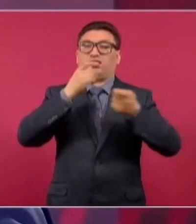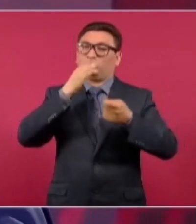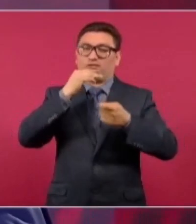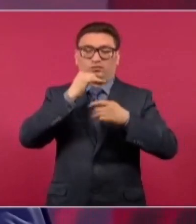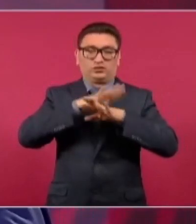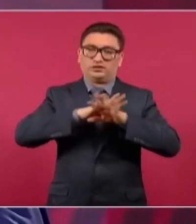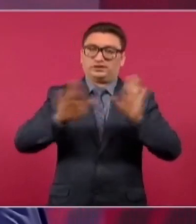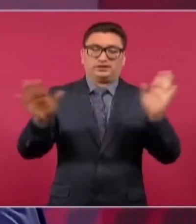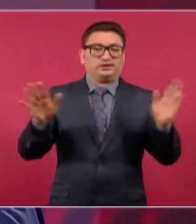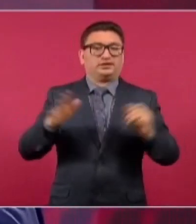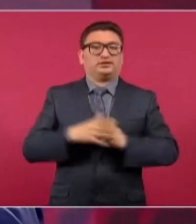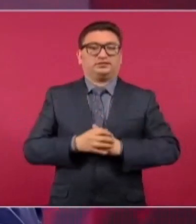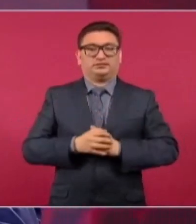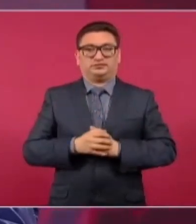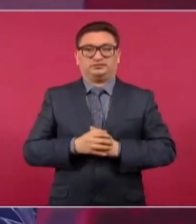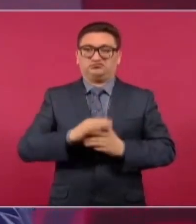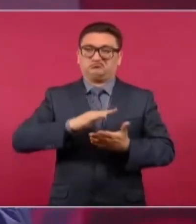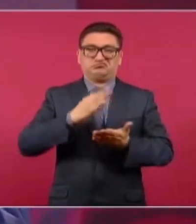porque ya no hay